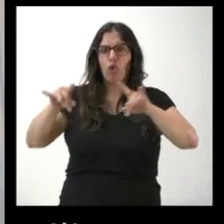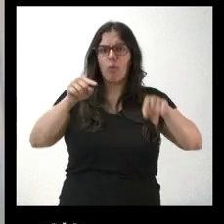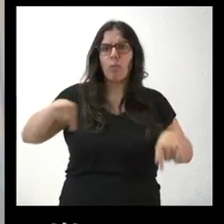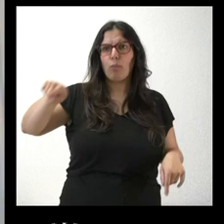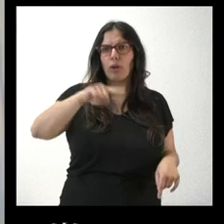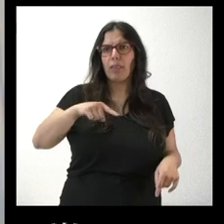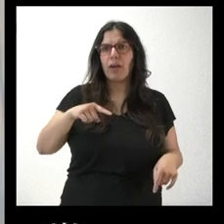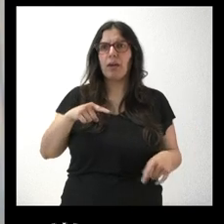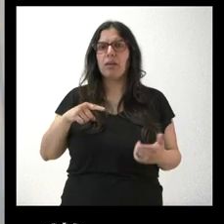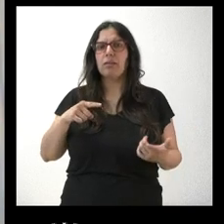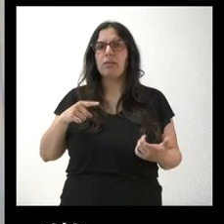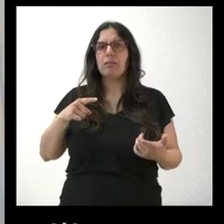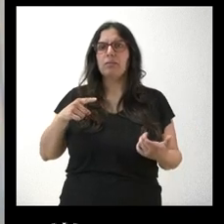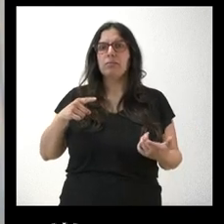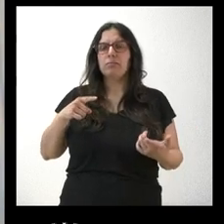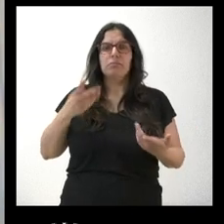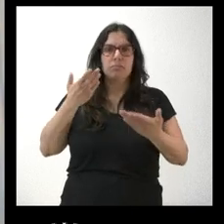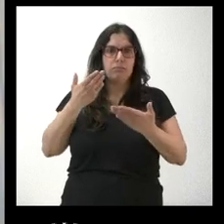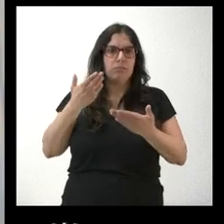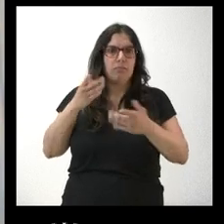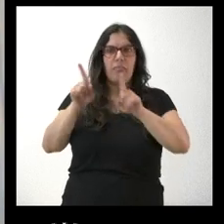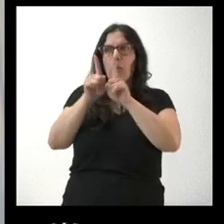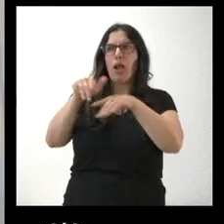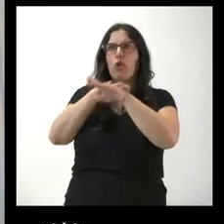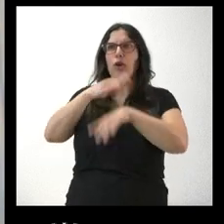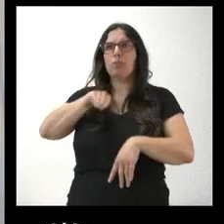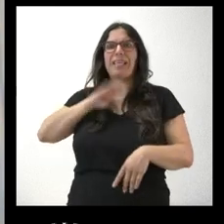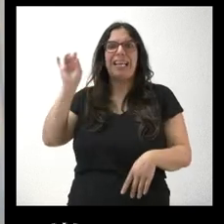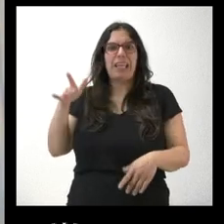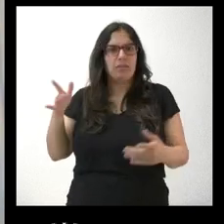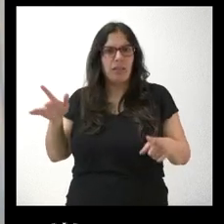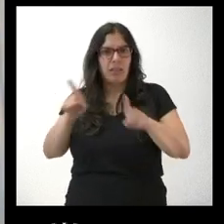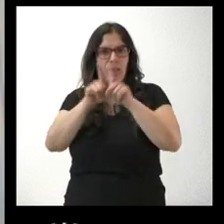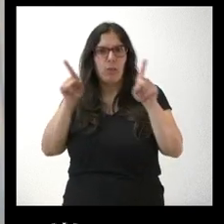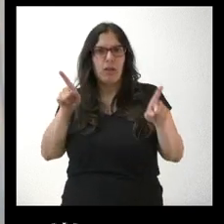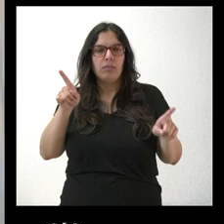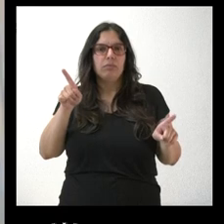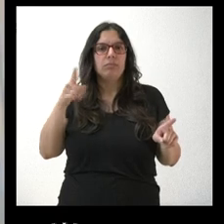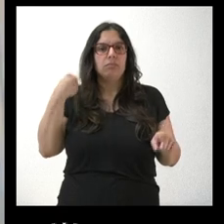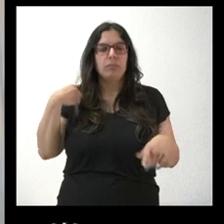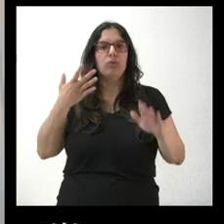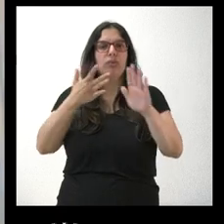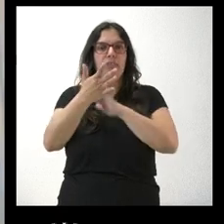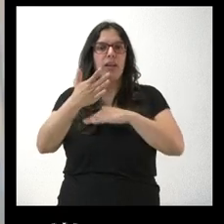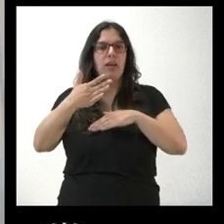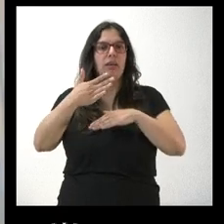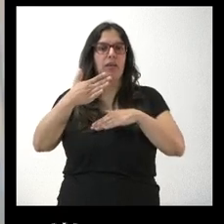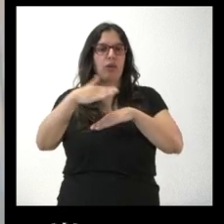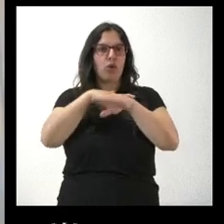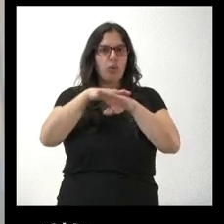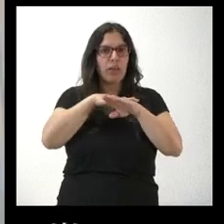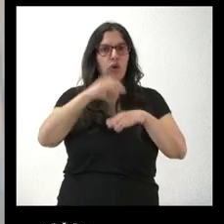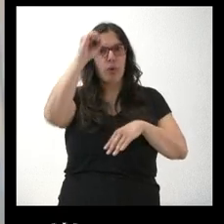lo haga además independientemente de quién esté en el Gobierno de la Nación. Si esa es la postura que también desde el Gobierno autonómico